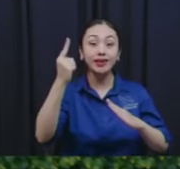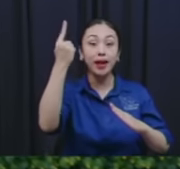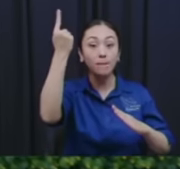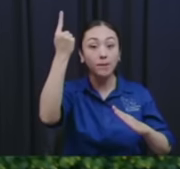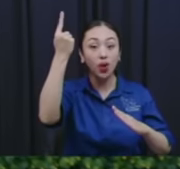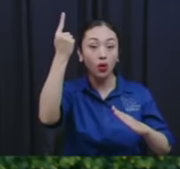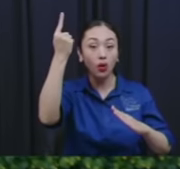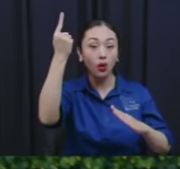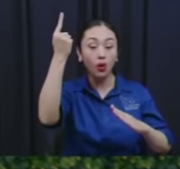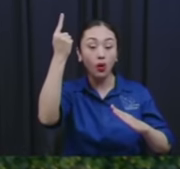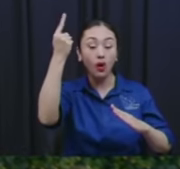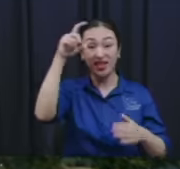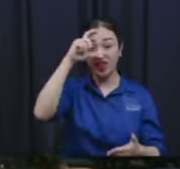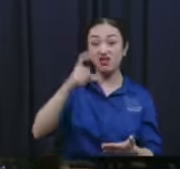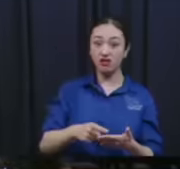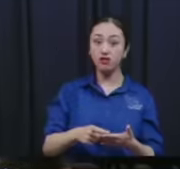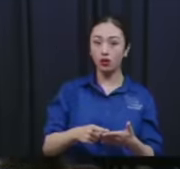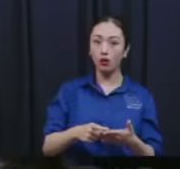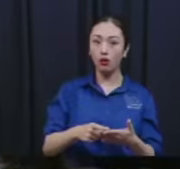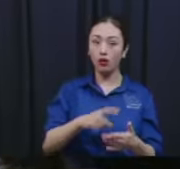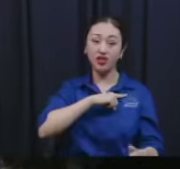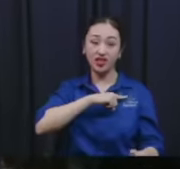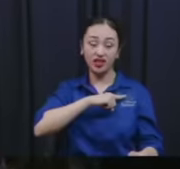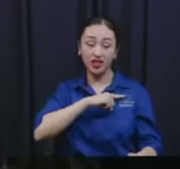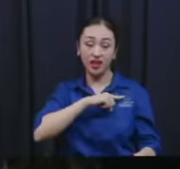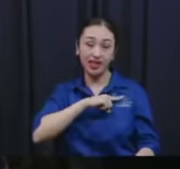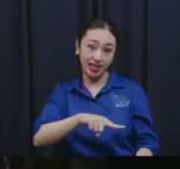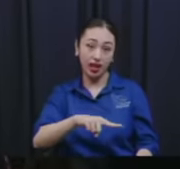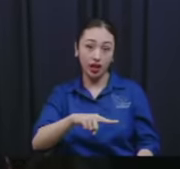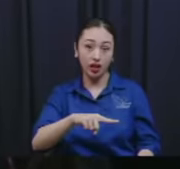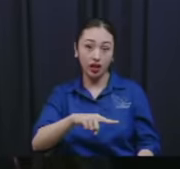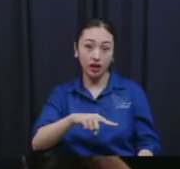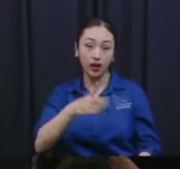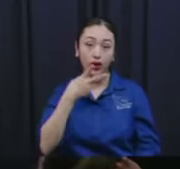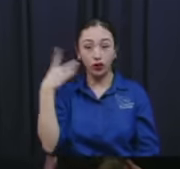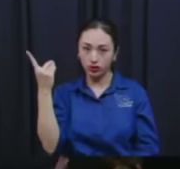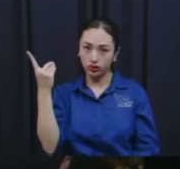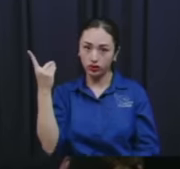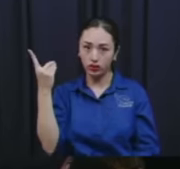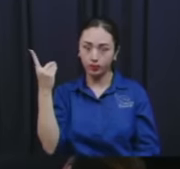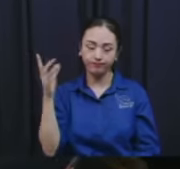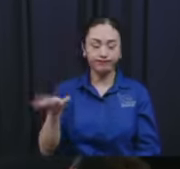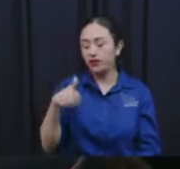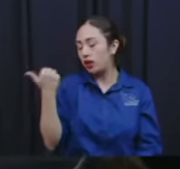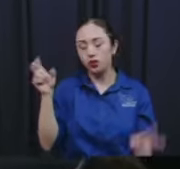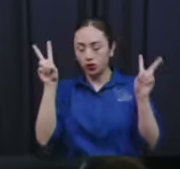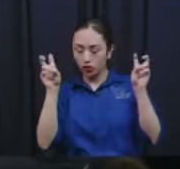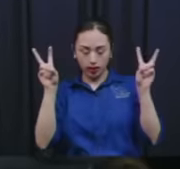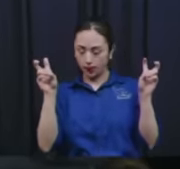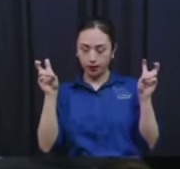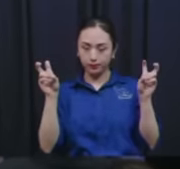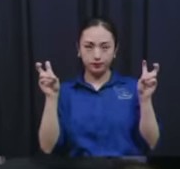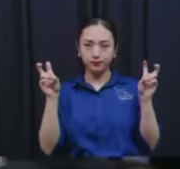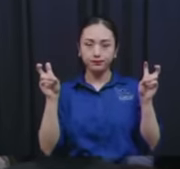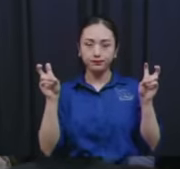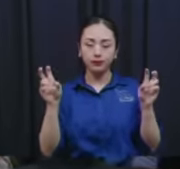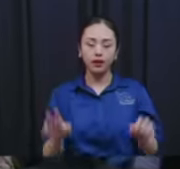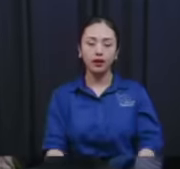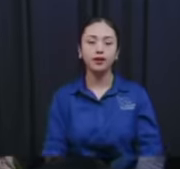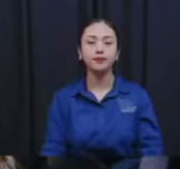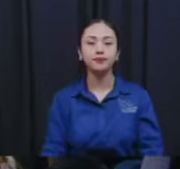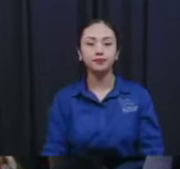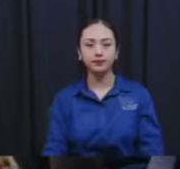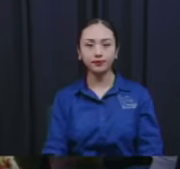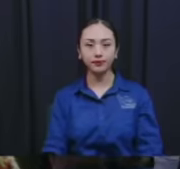Dios Y entonces ahí se ahí Bueno ese es otro otro tema que que es precioso pues pero sale la culpa la tiene el